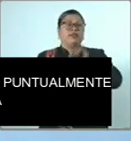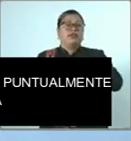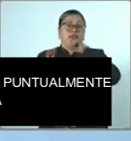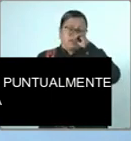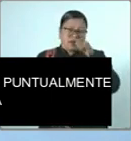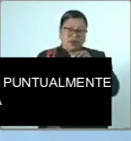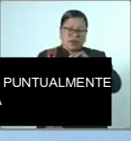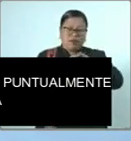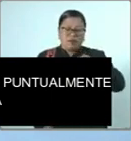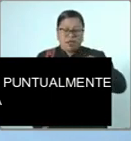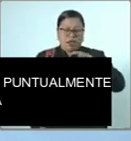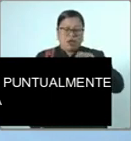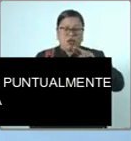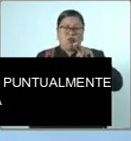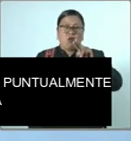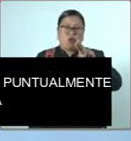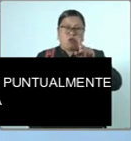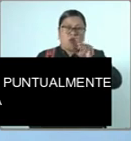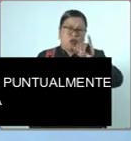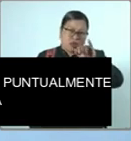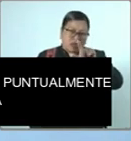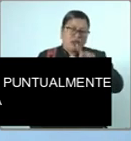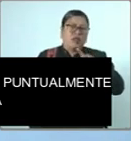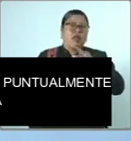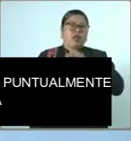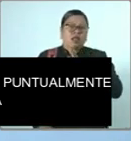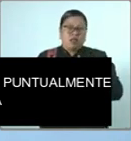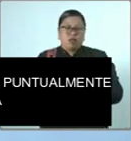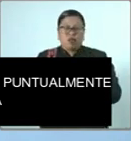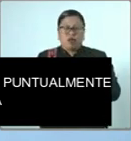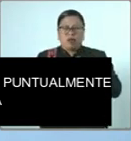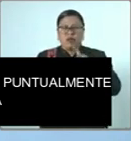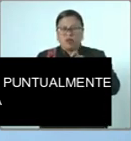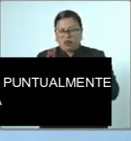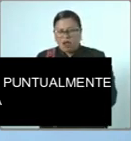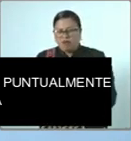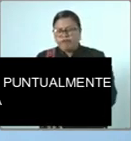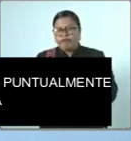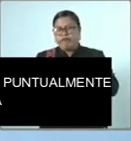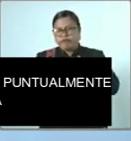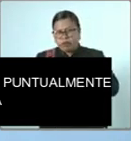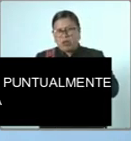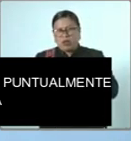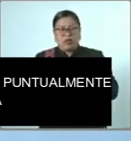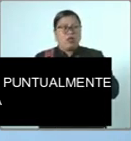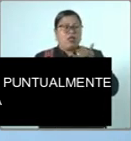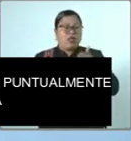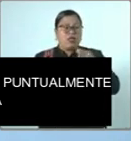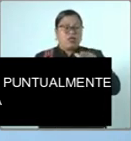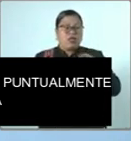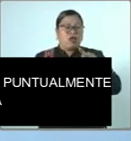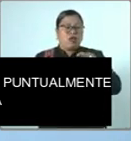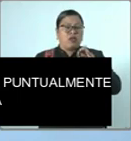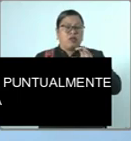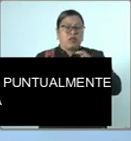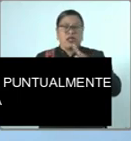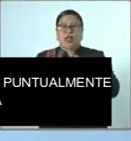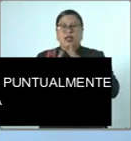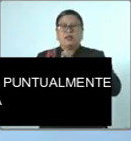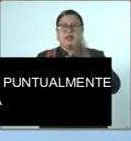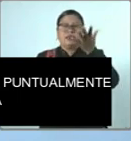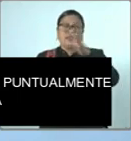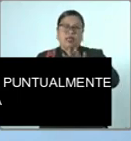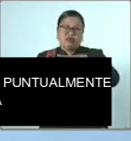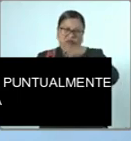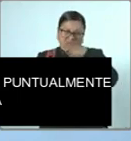San Pablo Macuiltianguis, casas particulares con problemas de inundaciones. En San Carlos Yautepec, 10 casas afectadas por